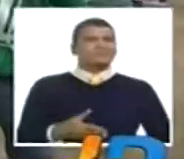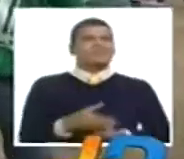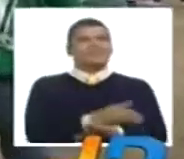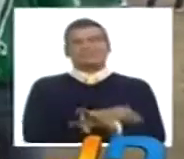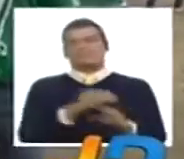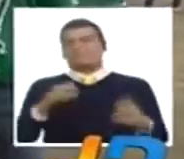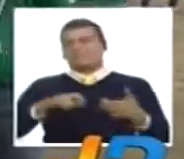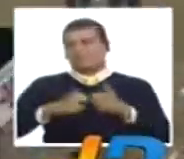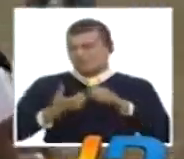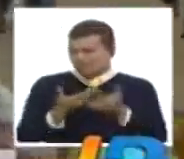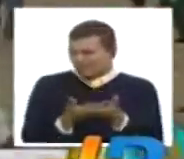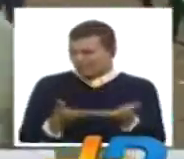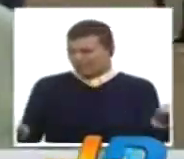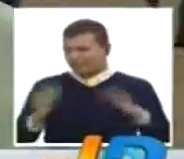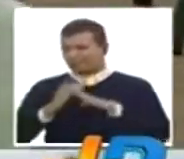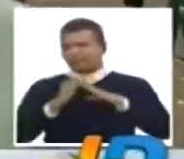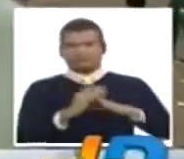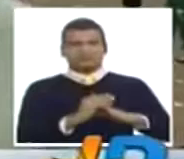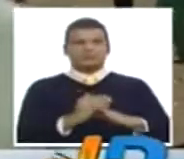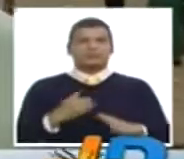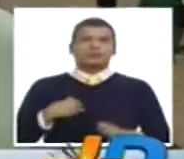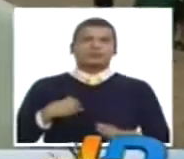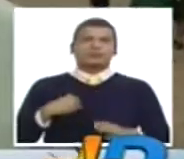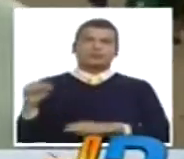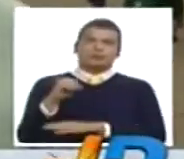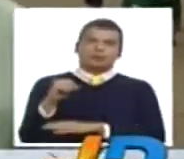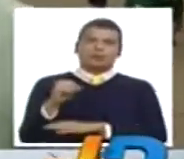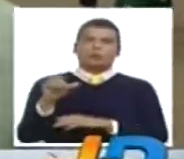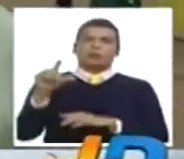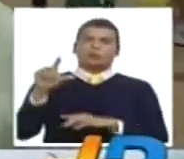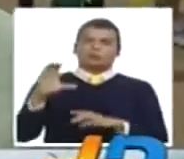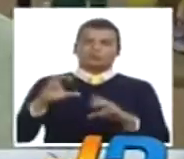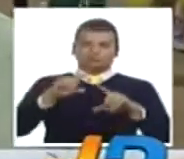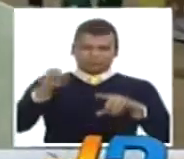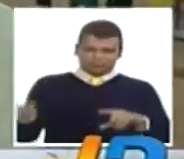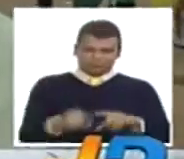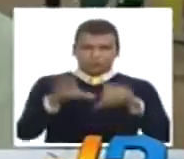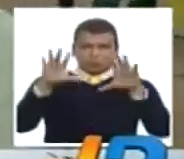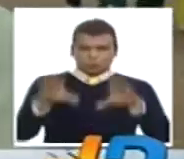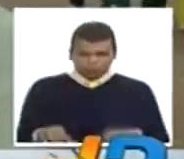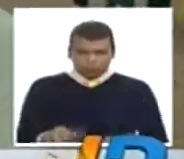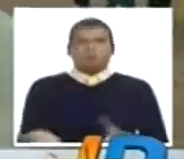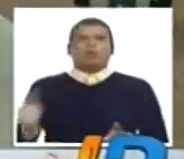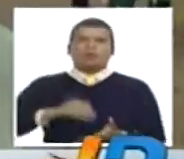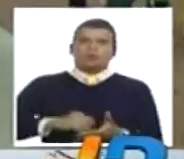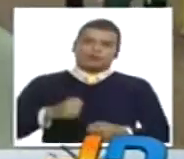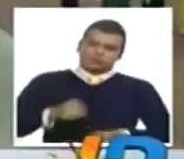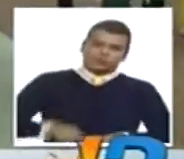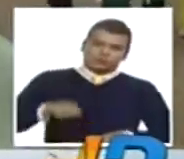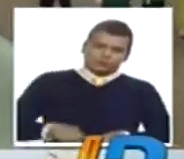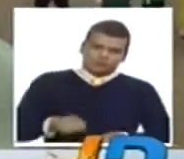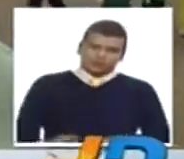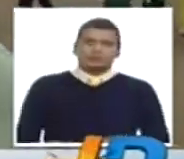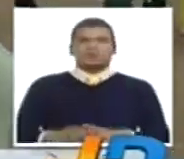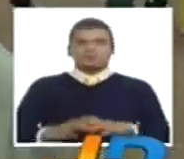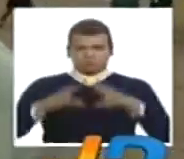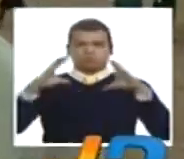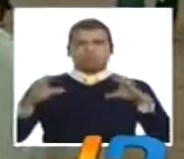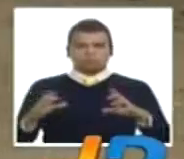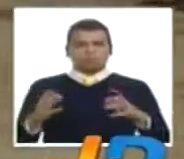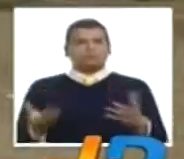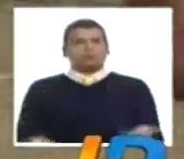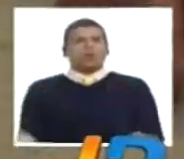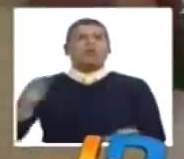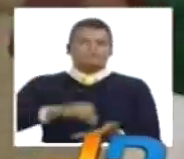varias dificultades. Me pinché de 2 llantas, volví, inflé. Aquí estoy por el Deportivo Cali, que Pegoso nos invita con mucho